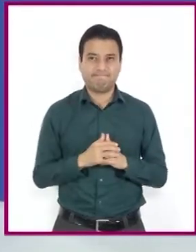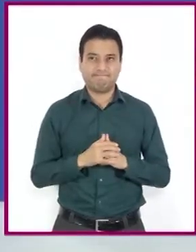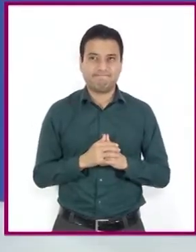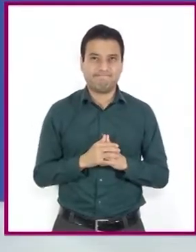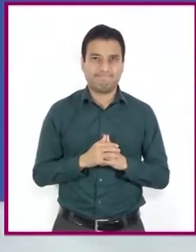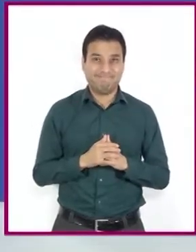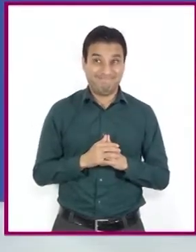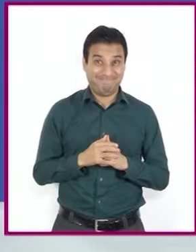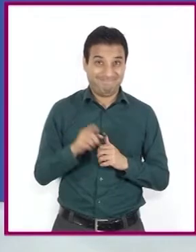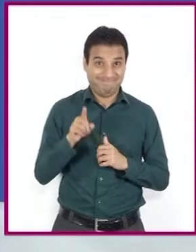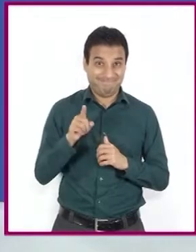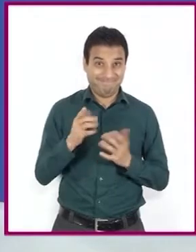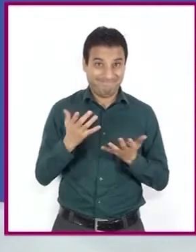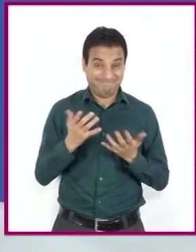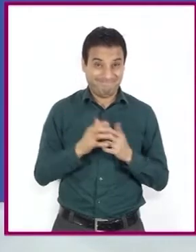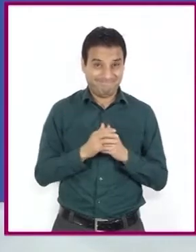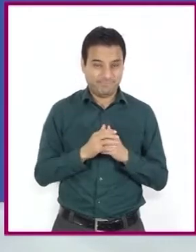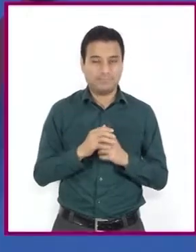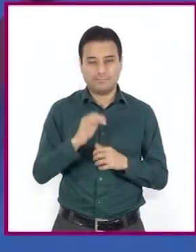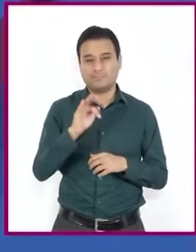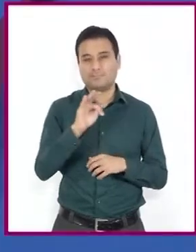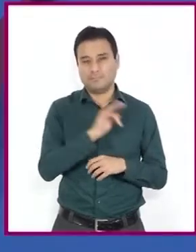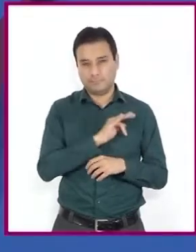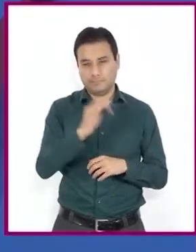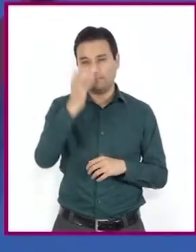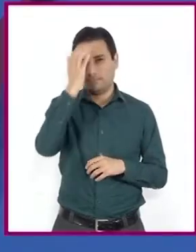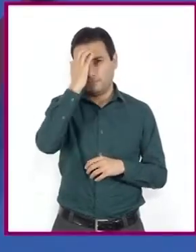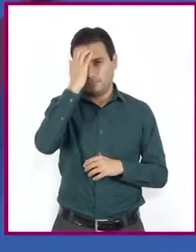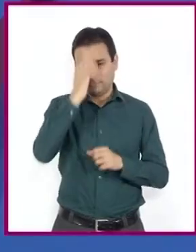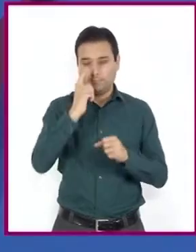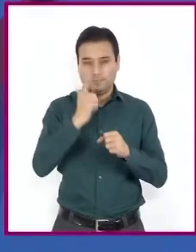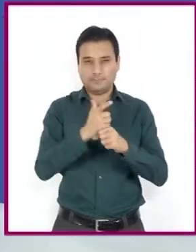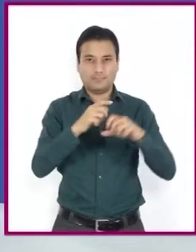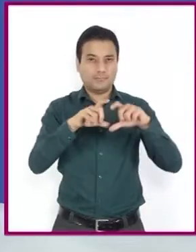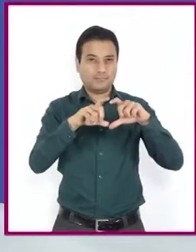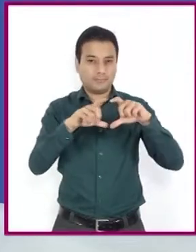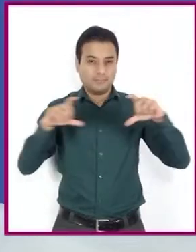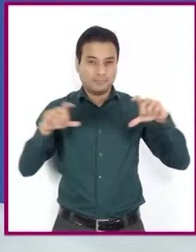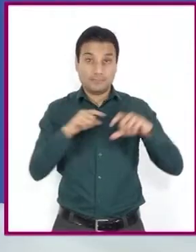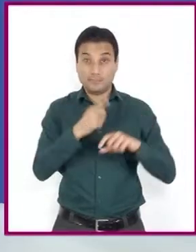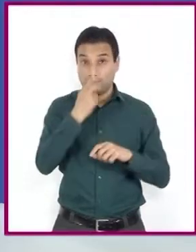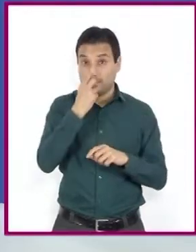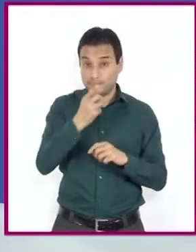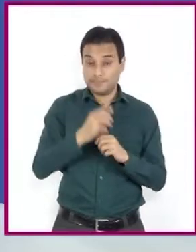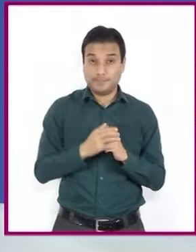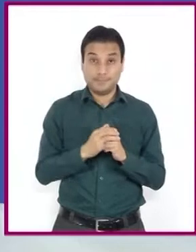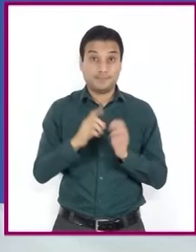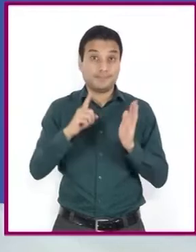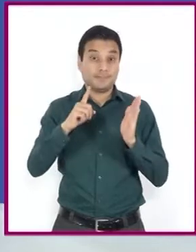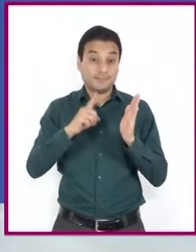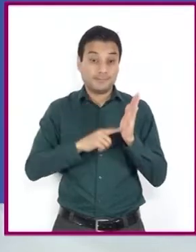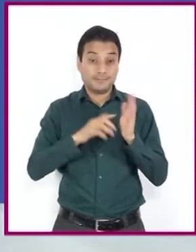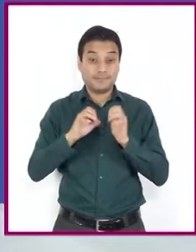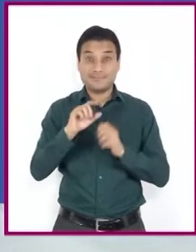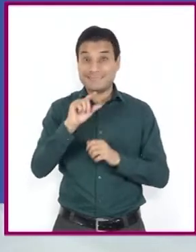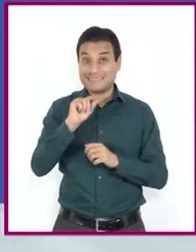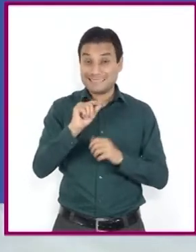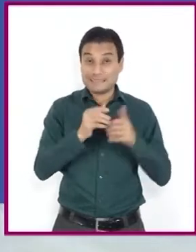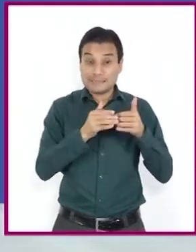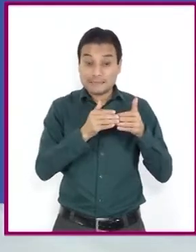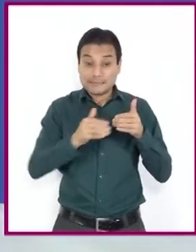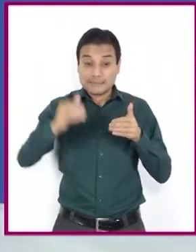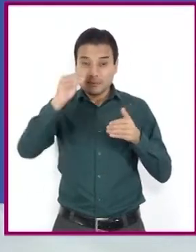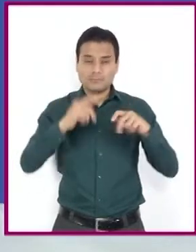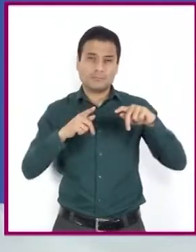información, claramente podemos identificar el párrafo donde se menciona que desde la década de los 70 el culto